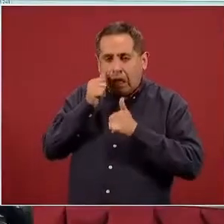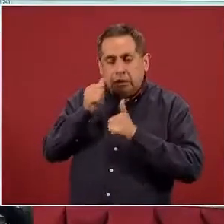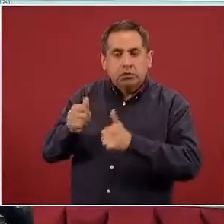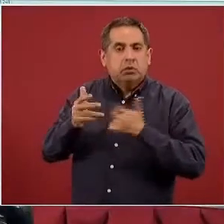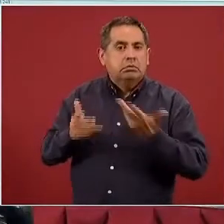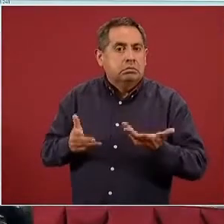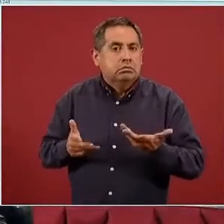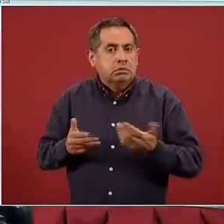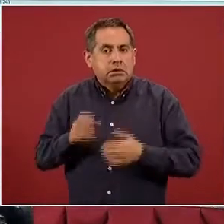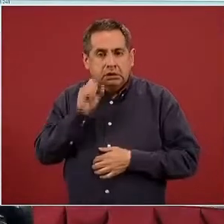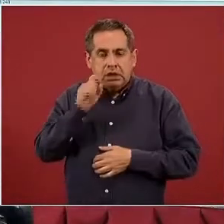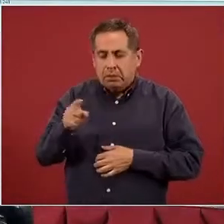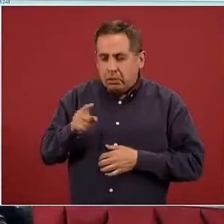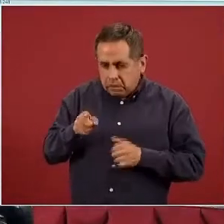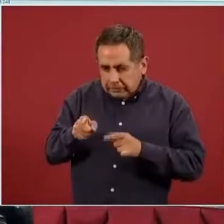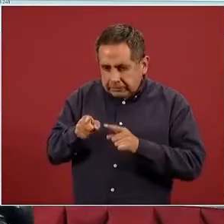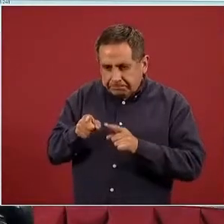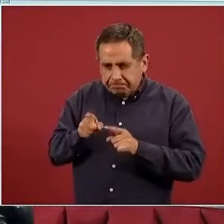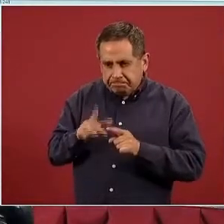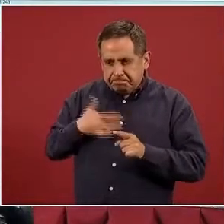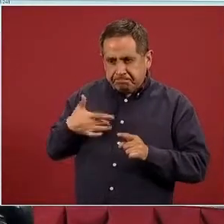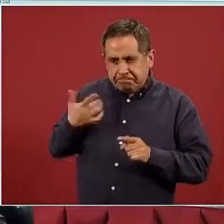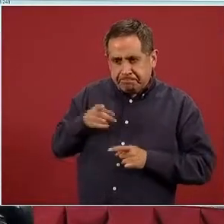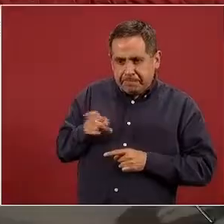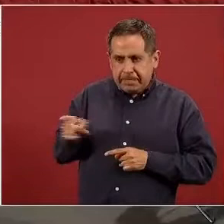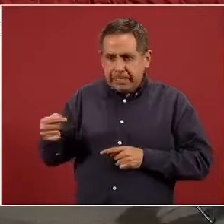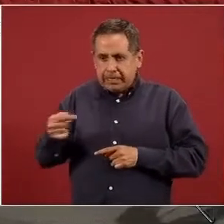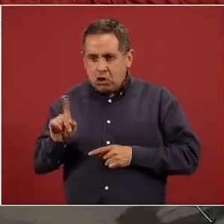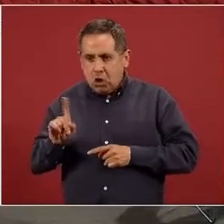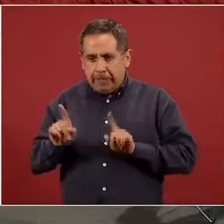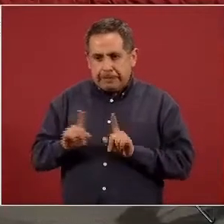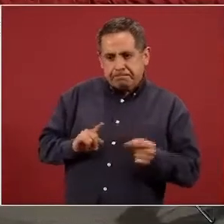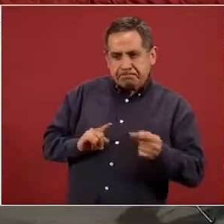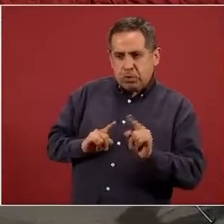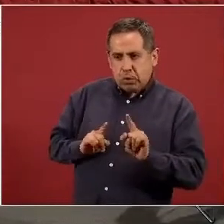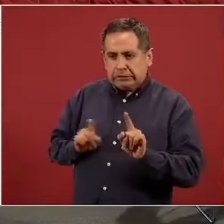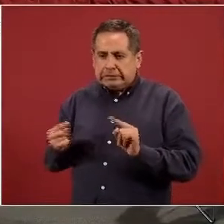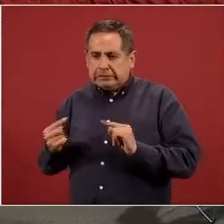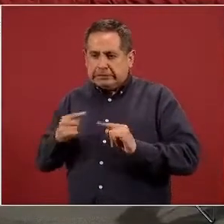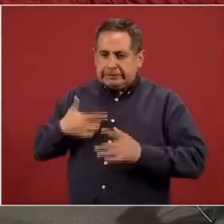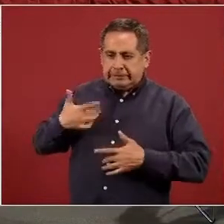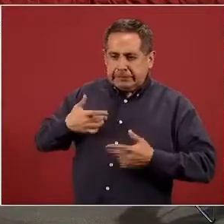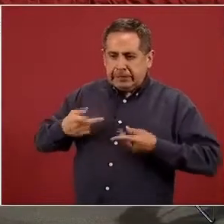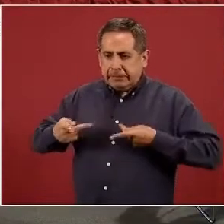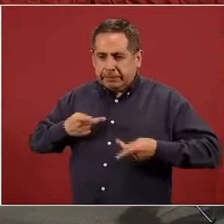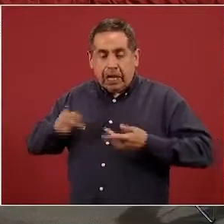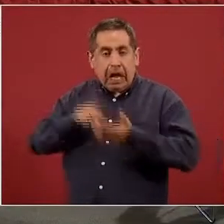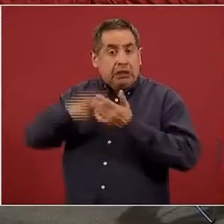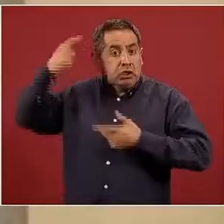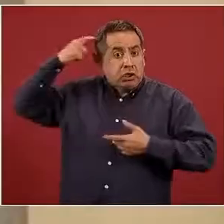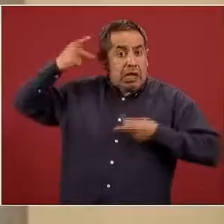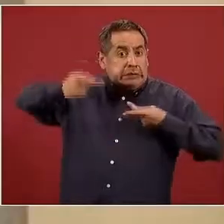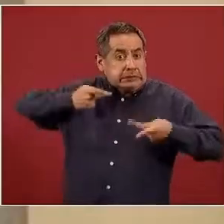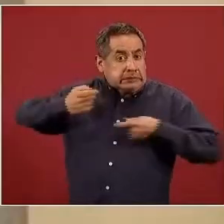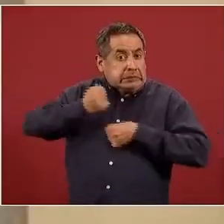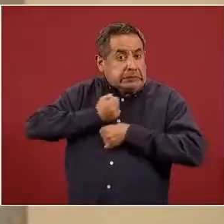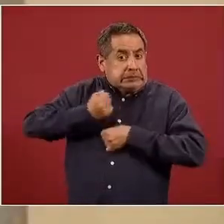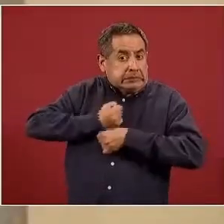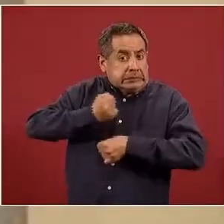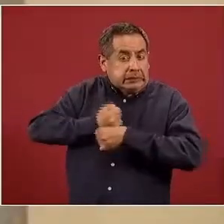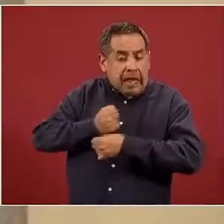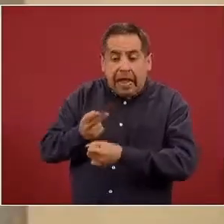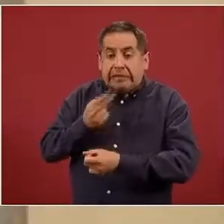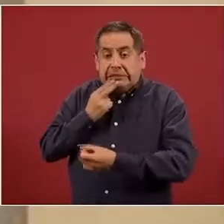y las habilidades como la planeación. Imagínense nada más las cosas positivas de todo lo que pueden llegar a generar los videojuegos. La siguiente, por